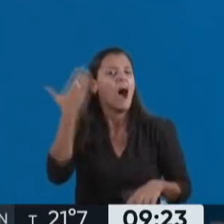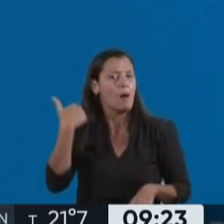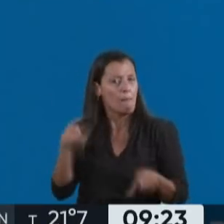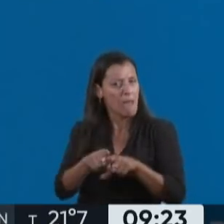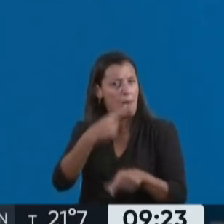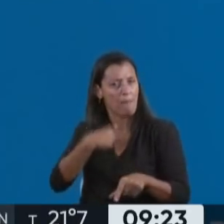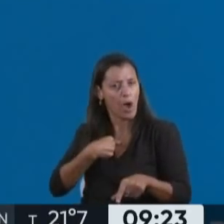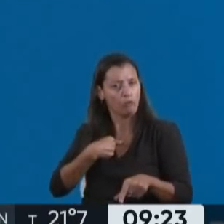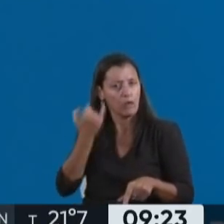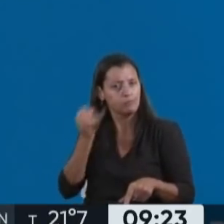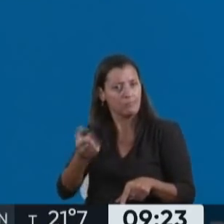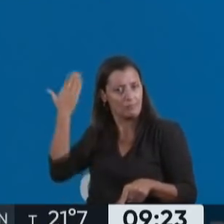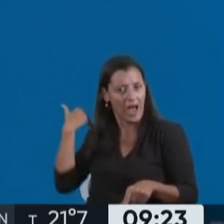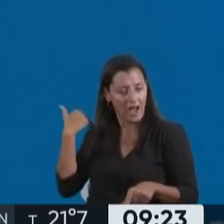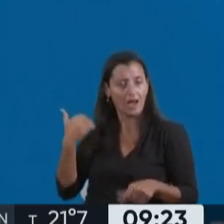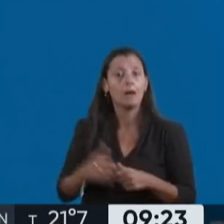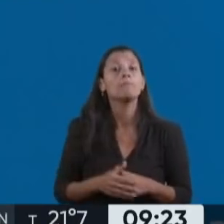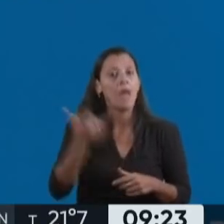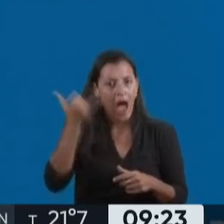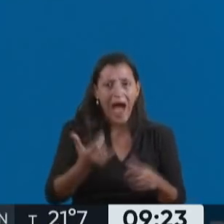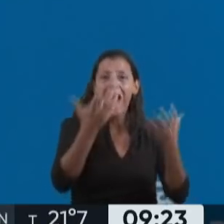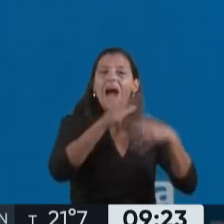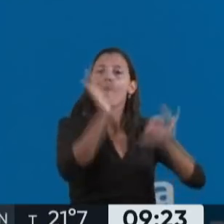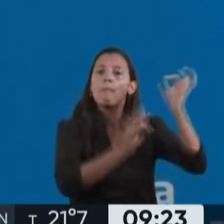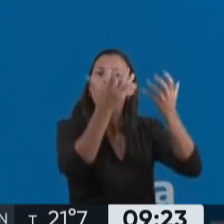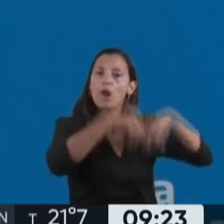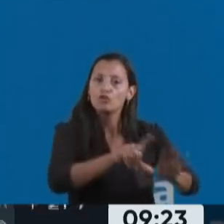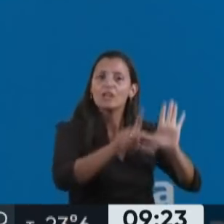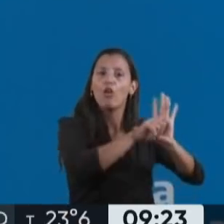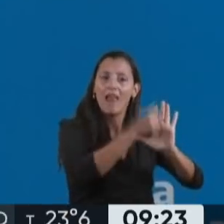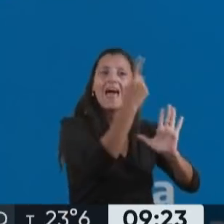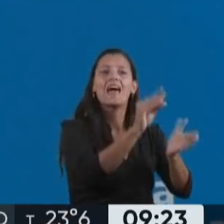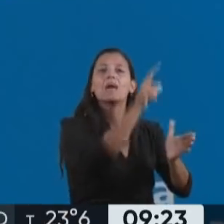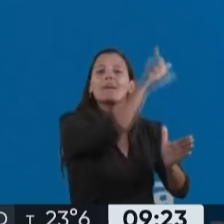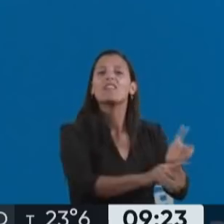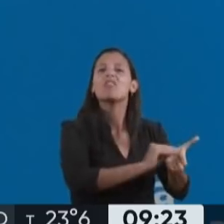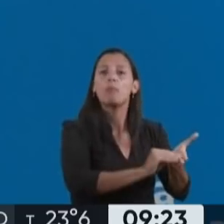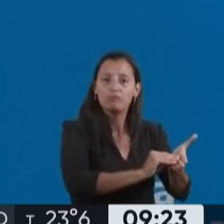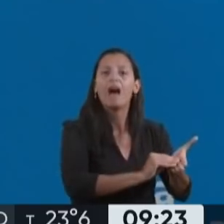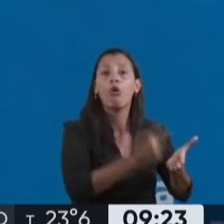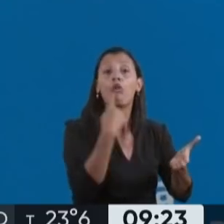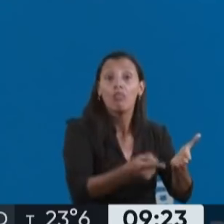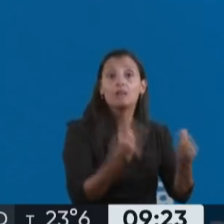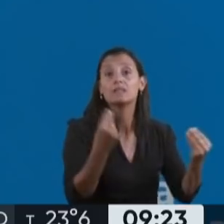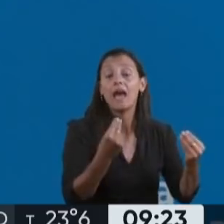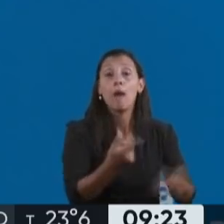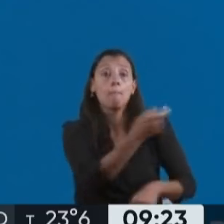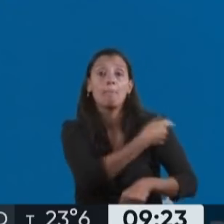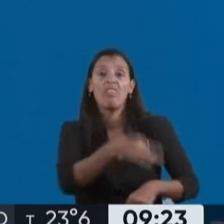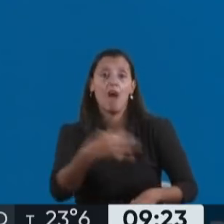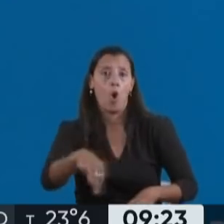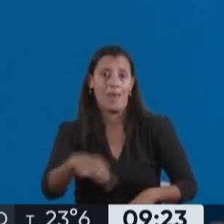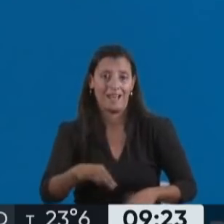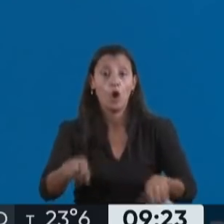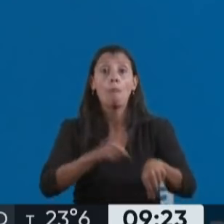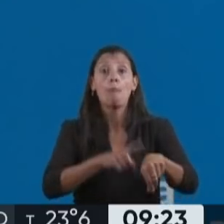pasada, porque incluso hay un proyecto de ley de un diputado con el tema de planteando la posibilidad de la vacuna obligatoria. En este momento,